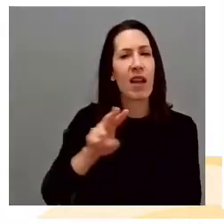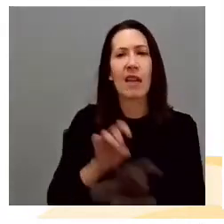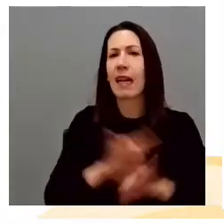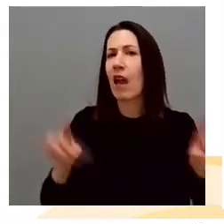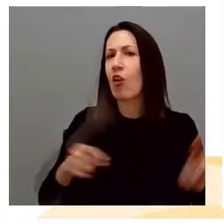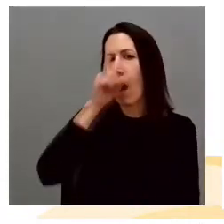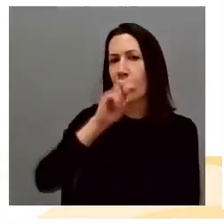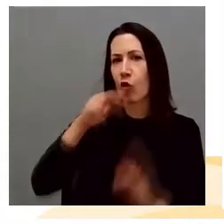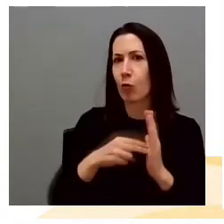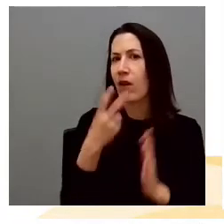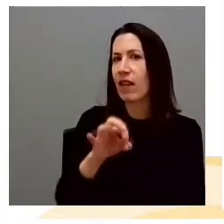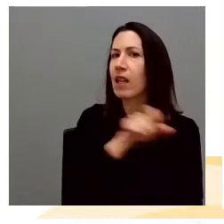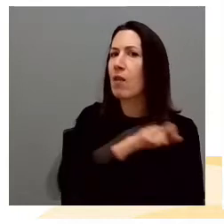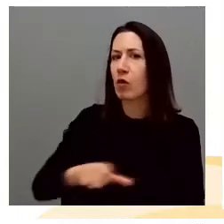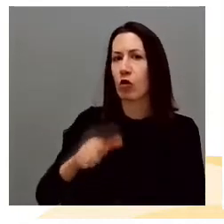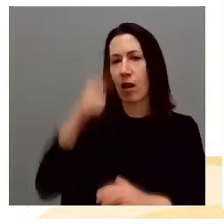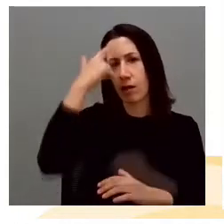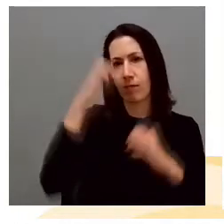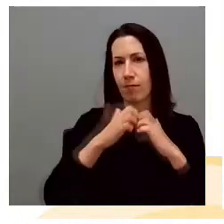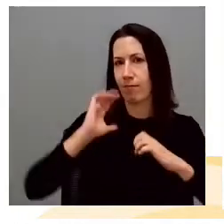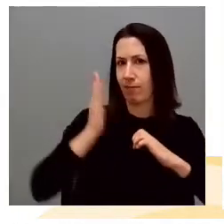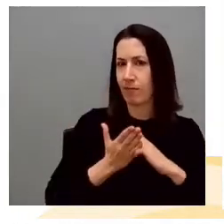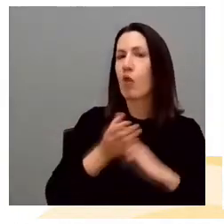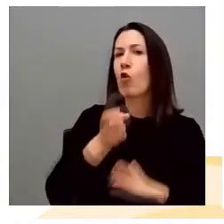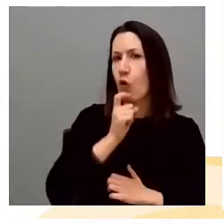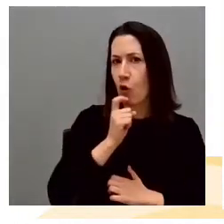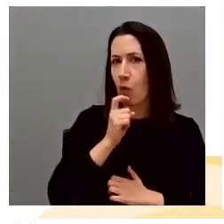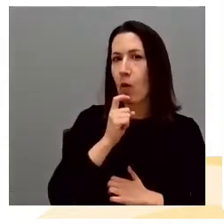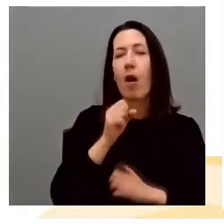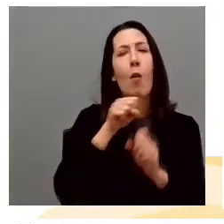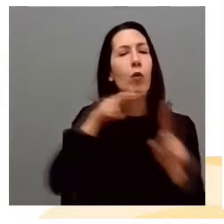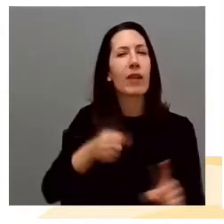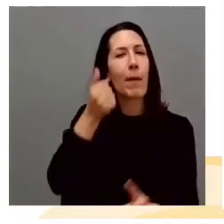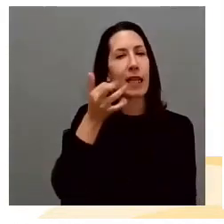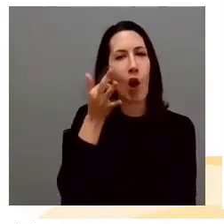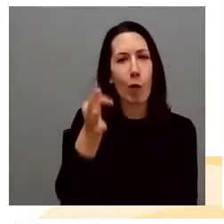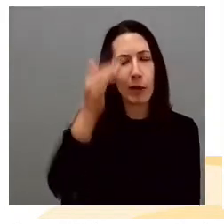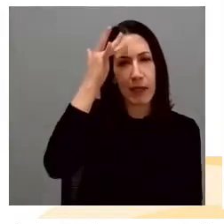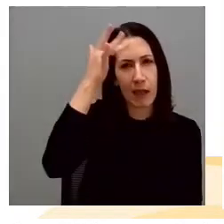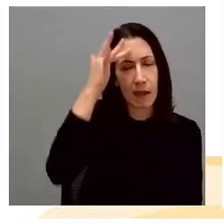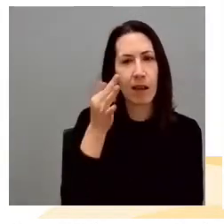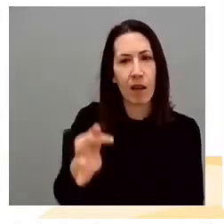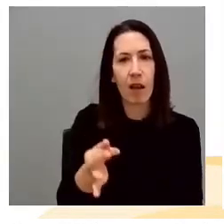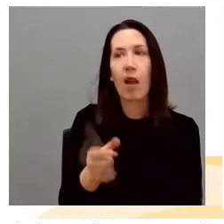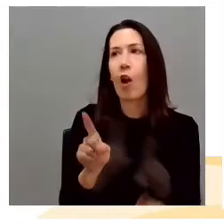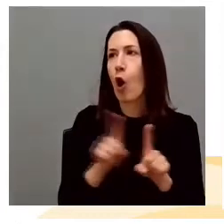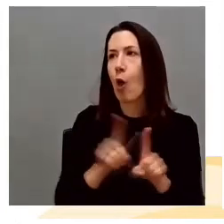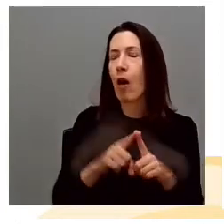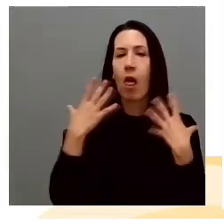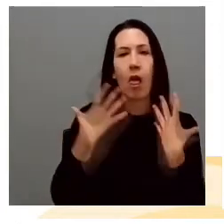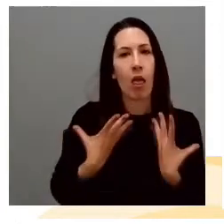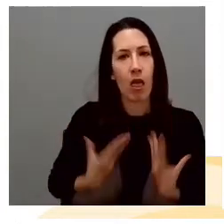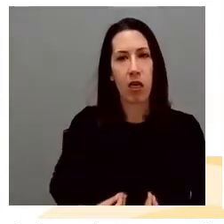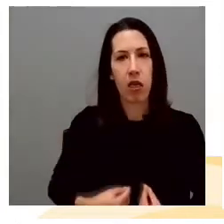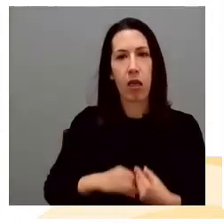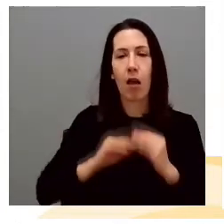las personas con parálisis cerebral. Lo hace, como veis, aportando un enfoque optimista, no por cuidarnos de caer en el dramatismo, sino más